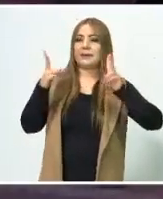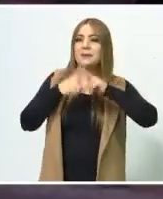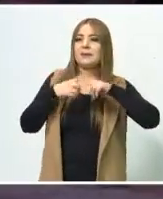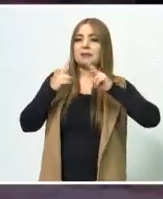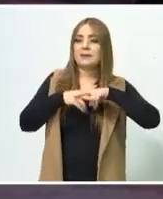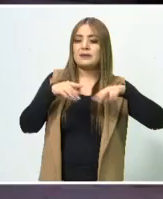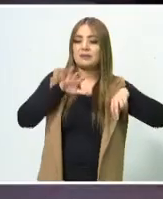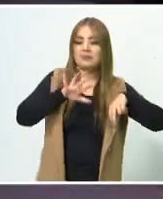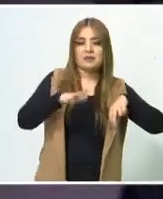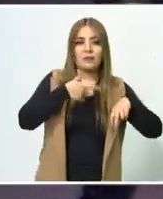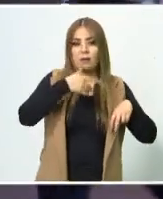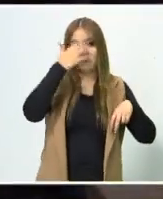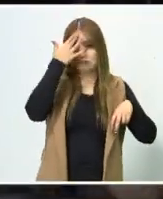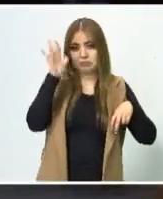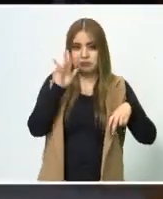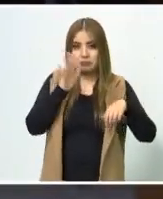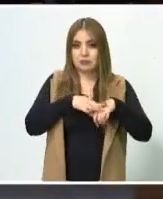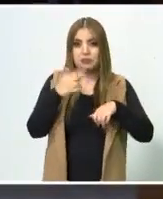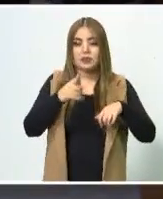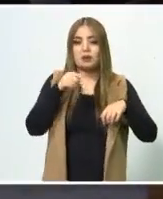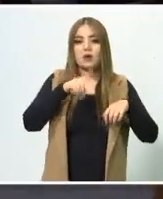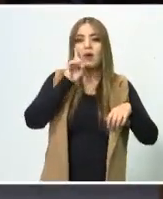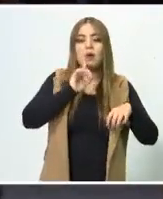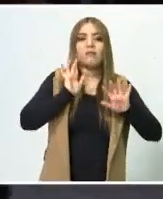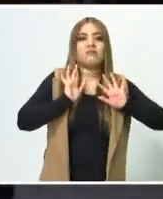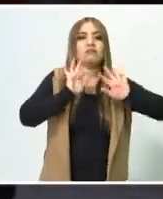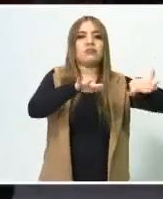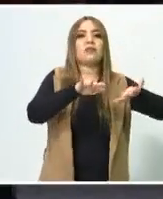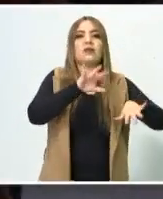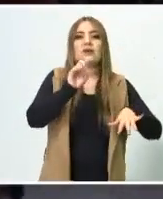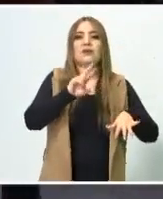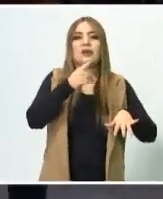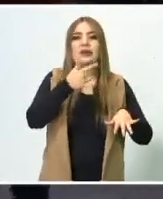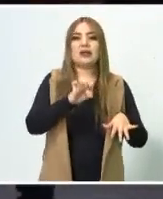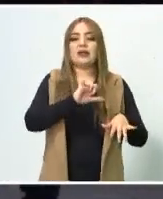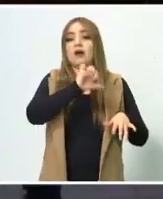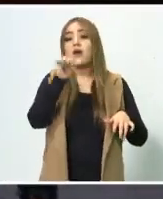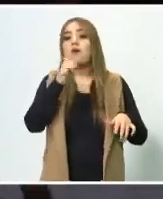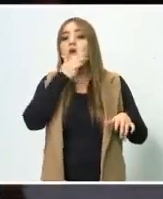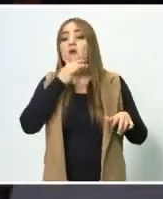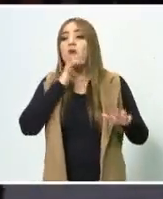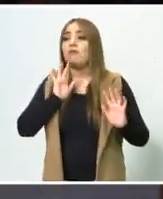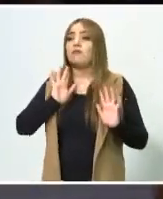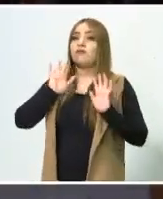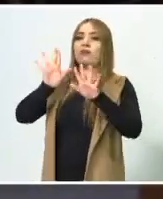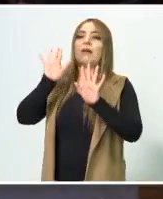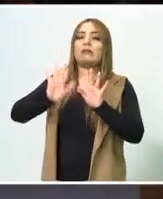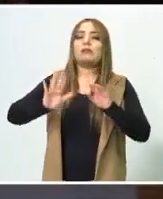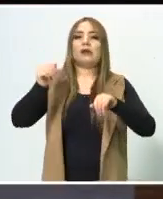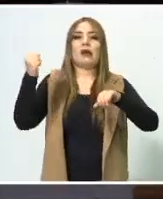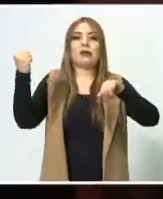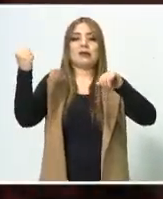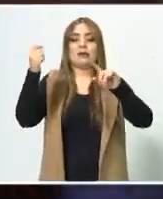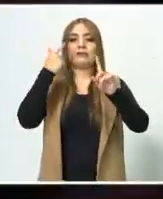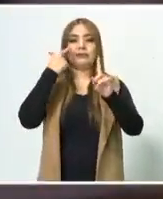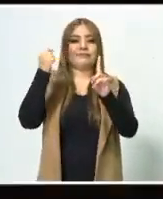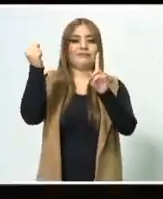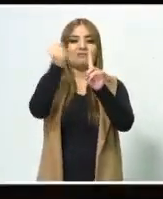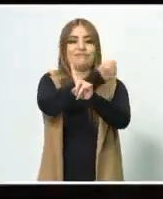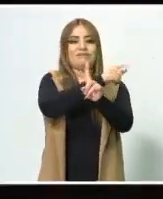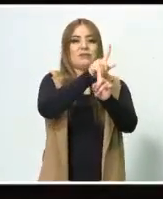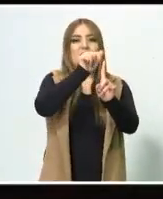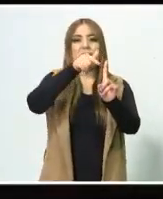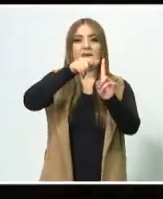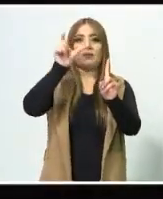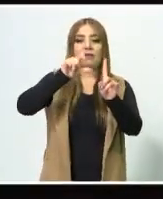alguna razón que se desconoce, la mujer empujó a Jorge y posteriormente el otro sujeto le propinó un puñetazo y una patada una vez que